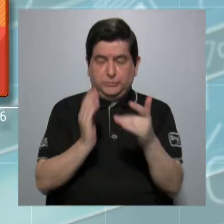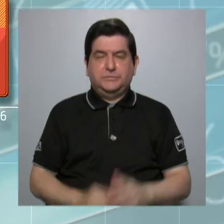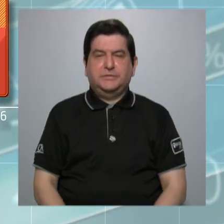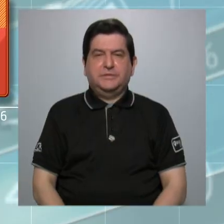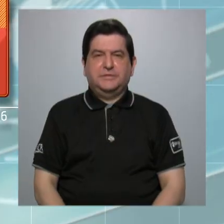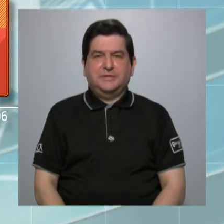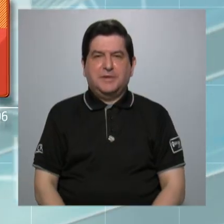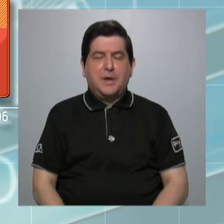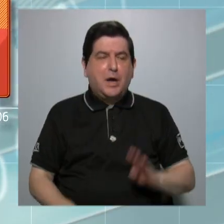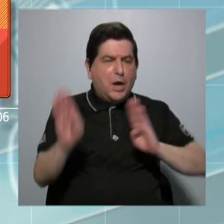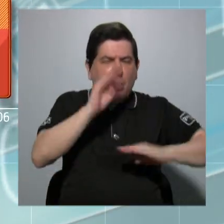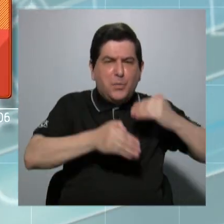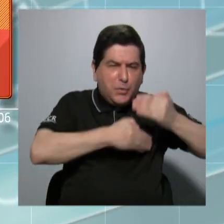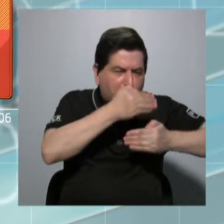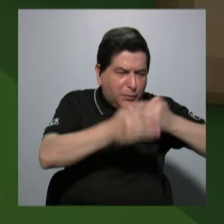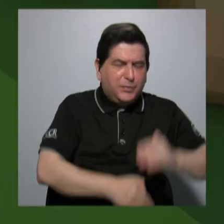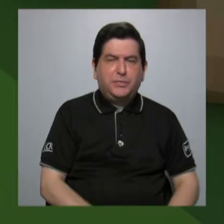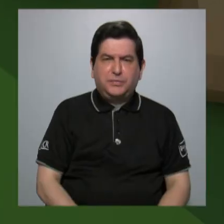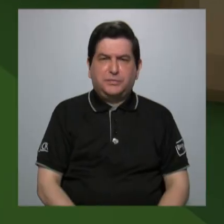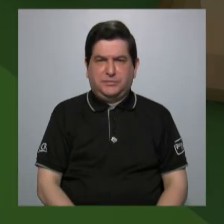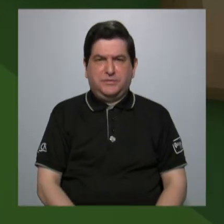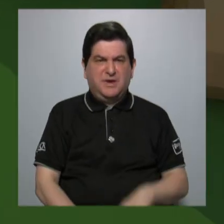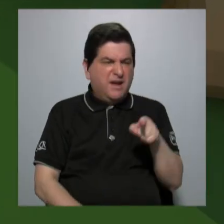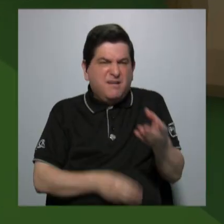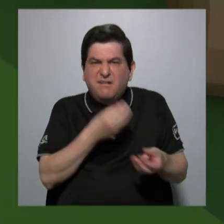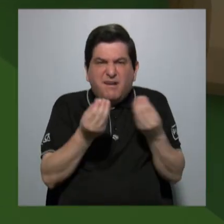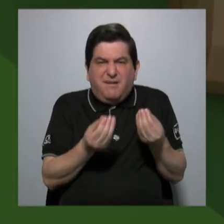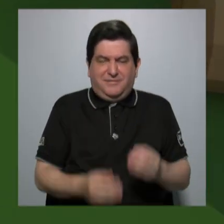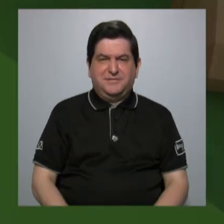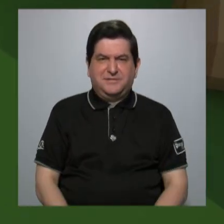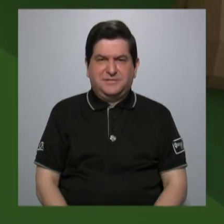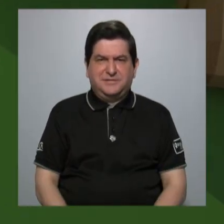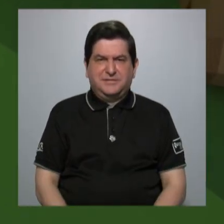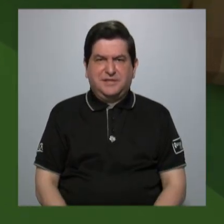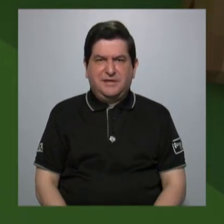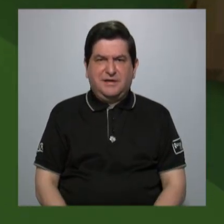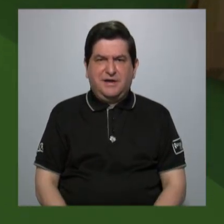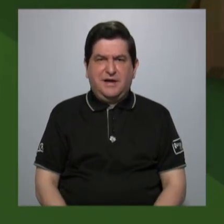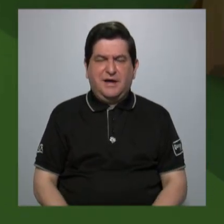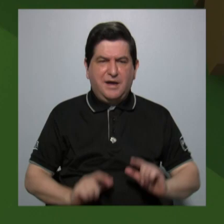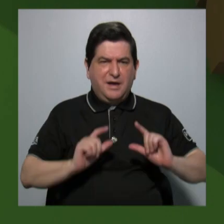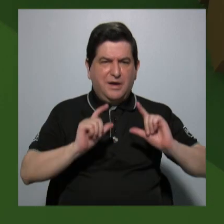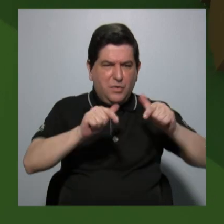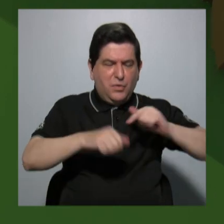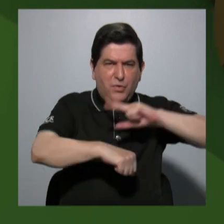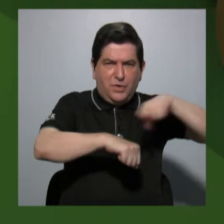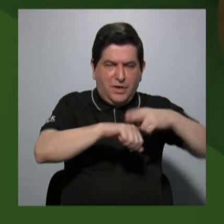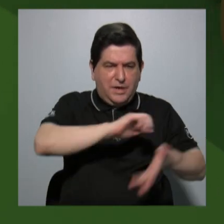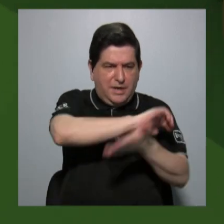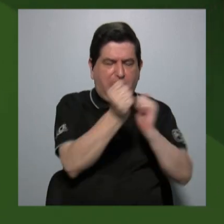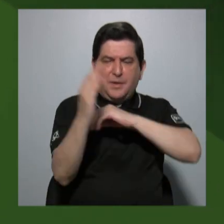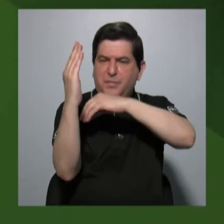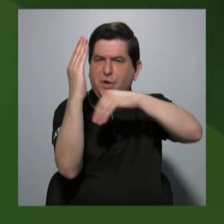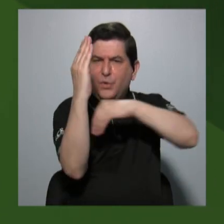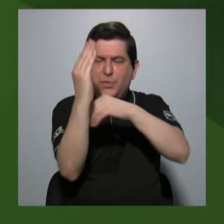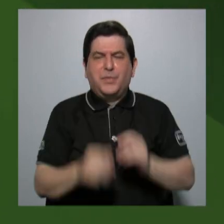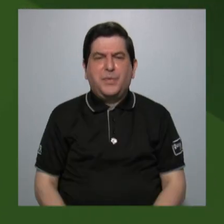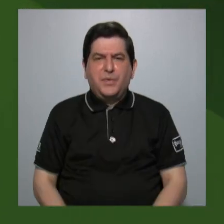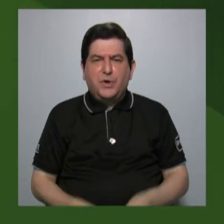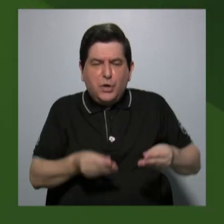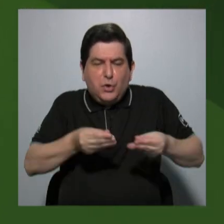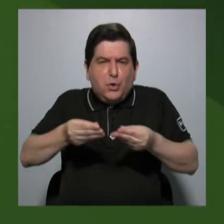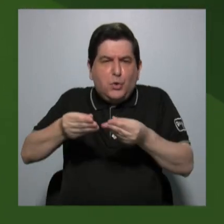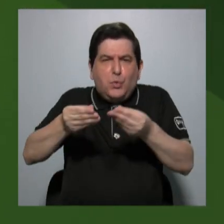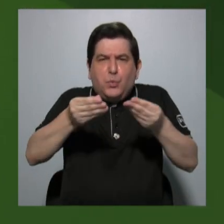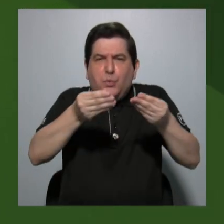tecnología, por ejemplo, biometanización, sin ser muy técnico, lo que hace es simplemente agarrar la orgánica y transformarla en compost, y los gases que